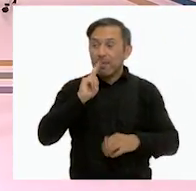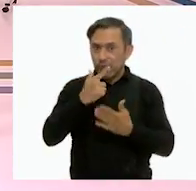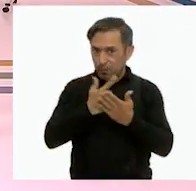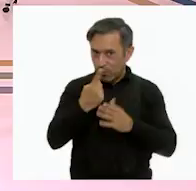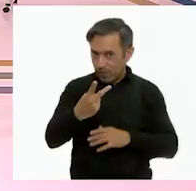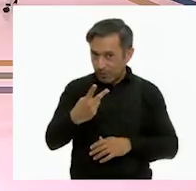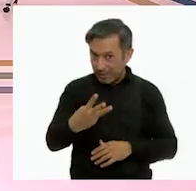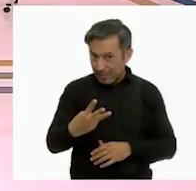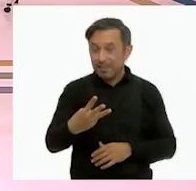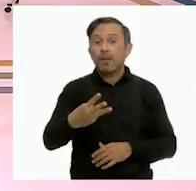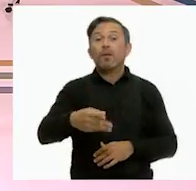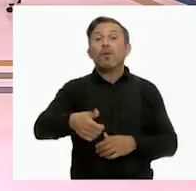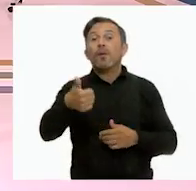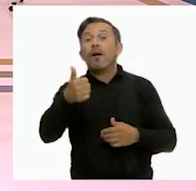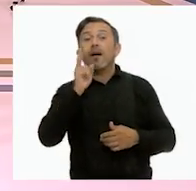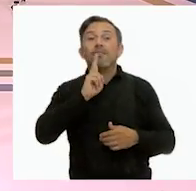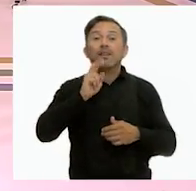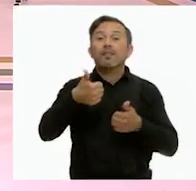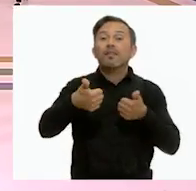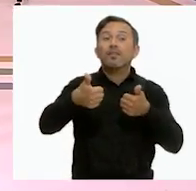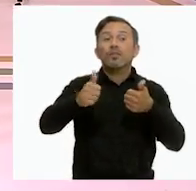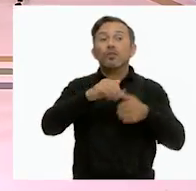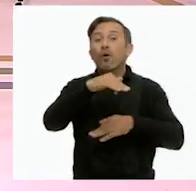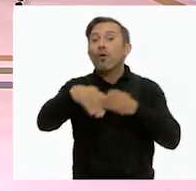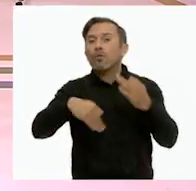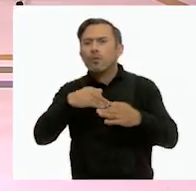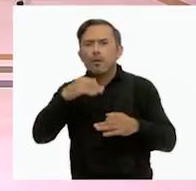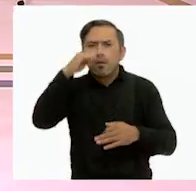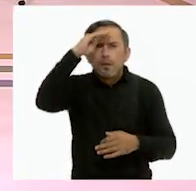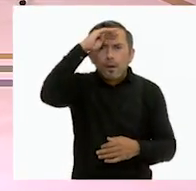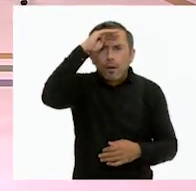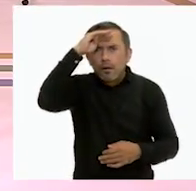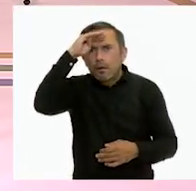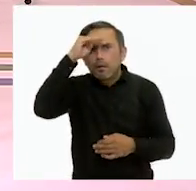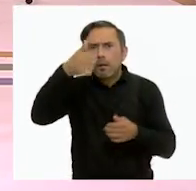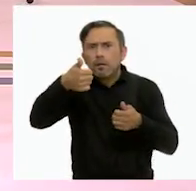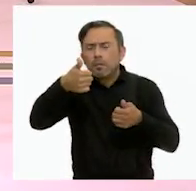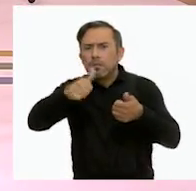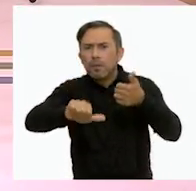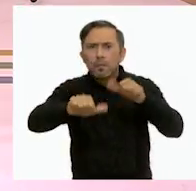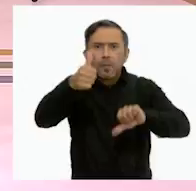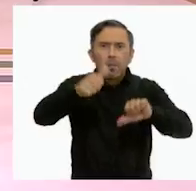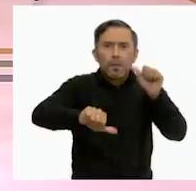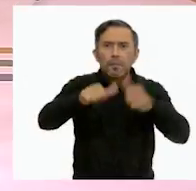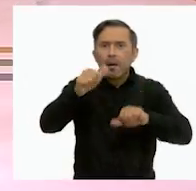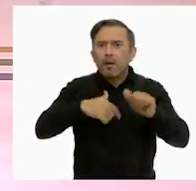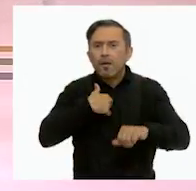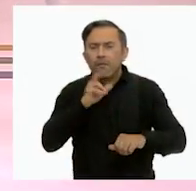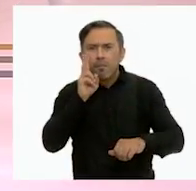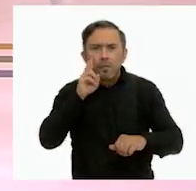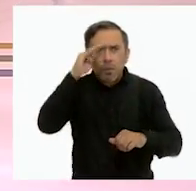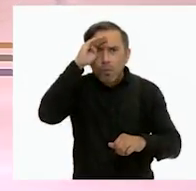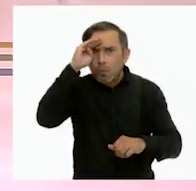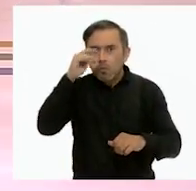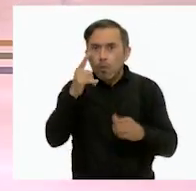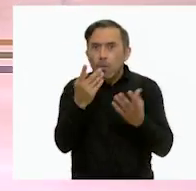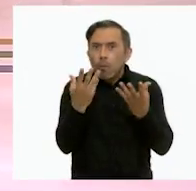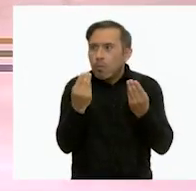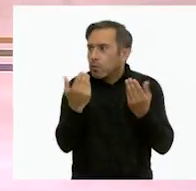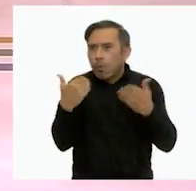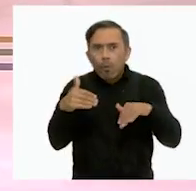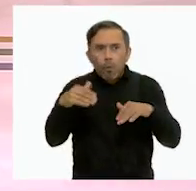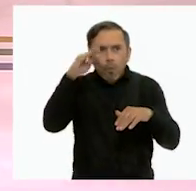dos, tres. Todos sus pulgares. Pulgar arriba, pulgar abajo. Veo. Pulgar. Estoy pulgar. Viendo muchísimos, ¿dónde